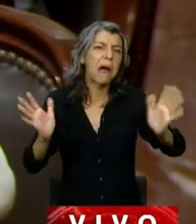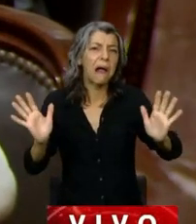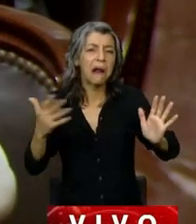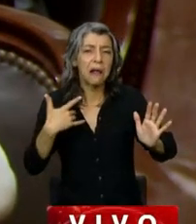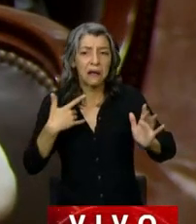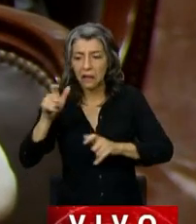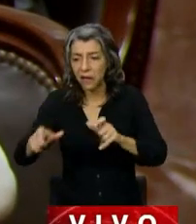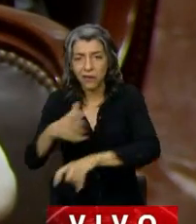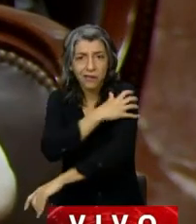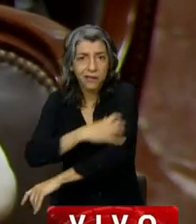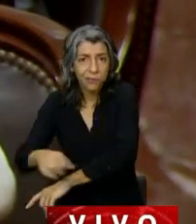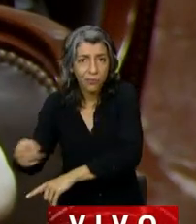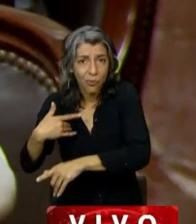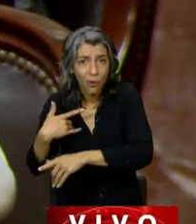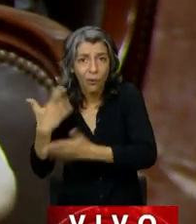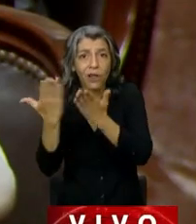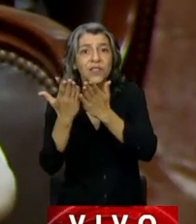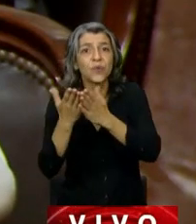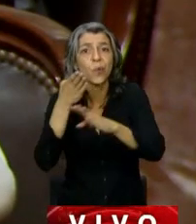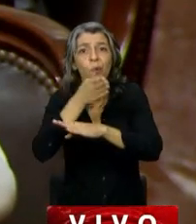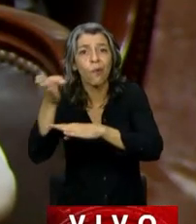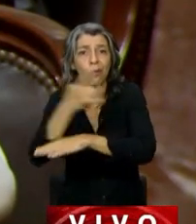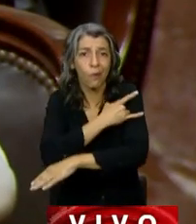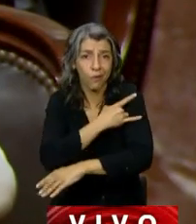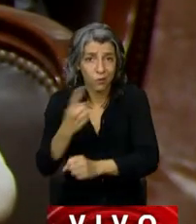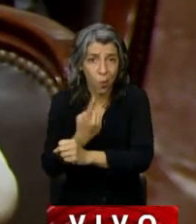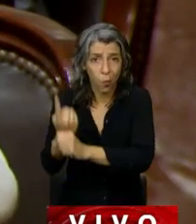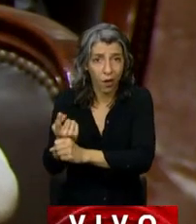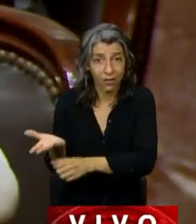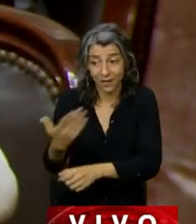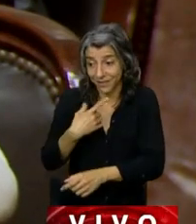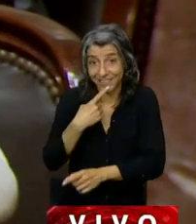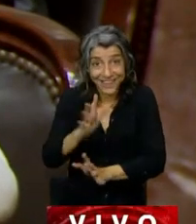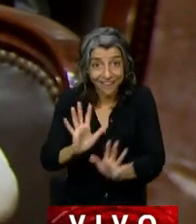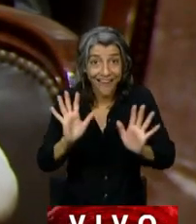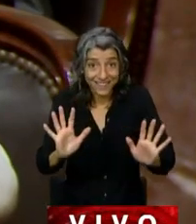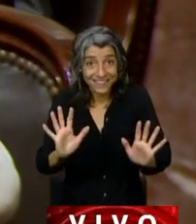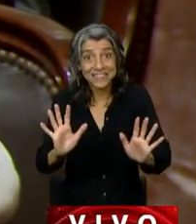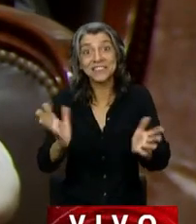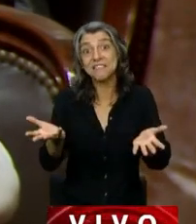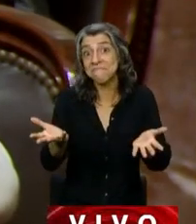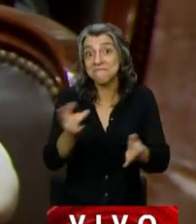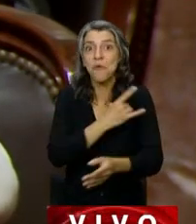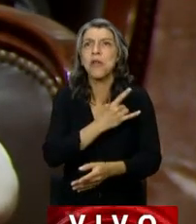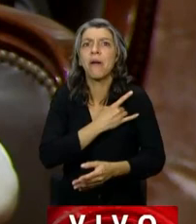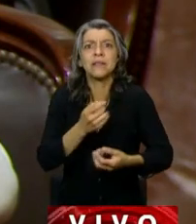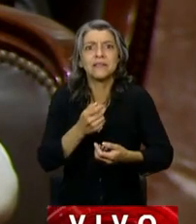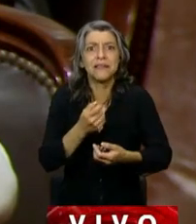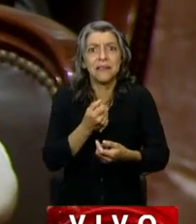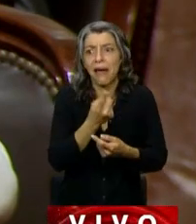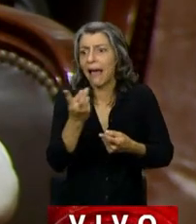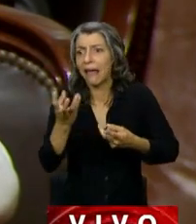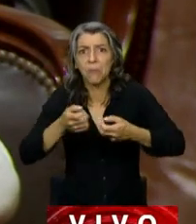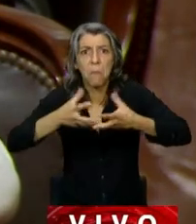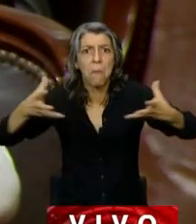no podían llegar a la universidad, y eso se ha dicho. Entonces, no eran muy necesarias las universidades. Y